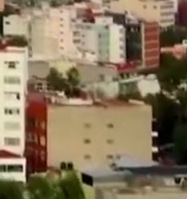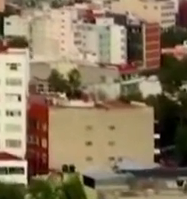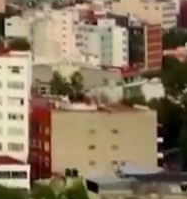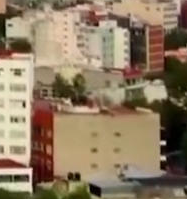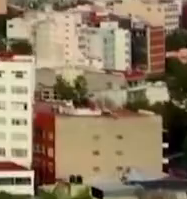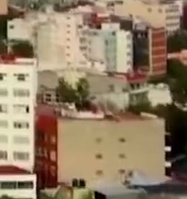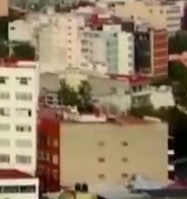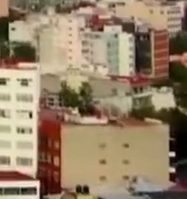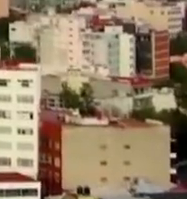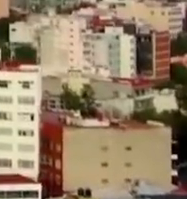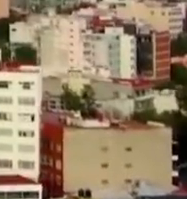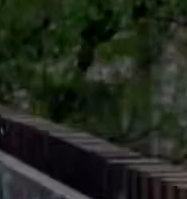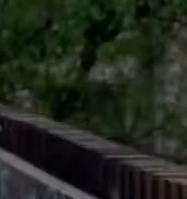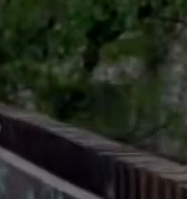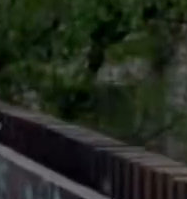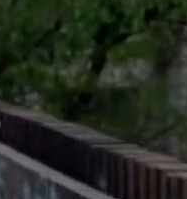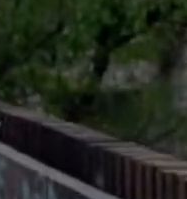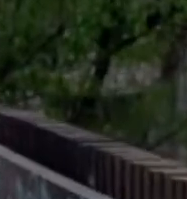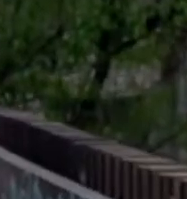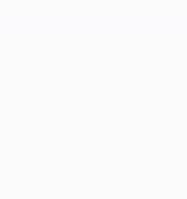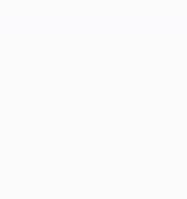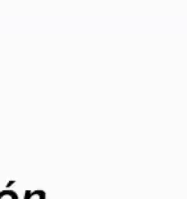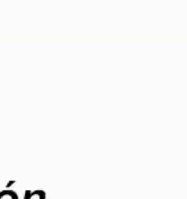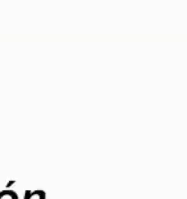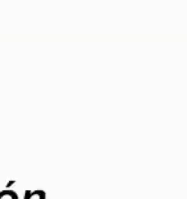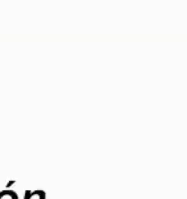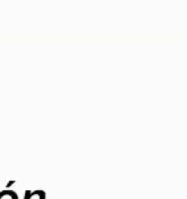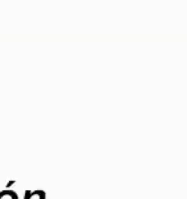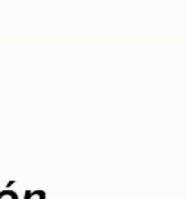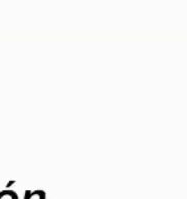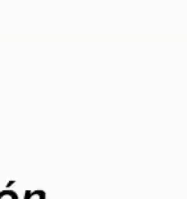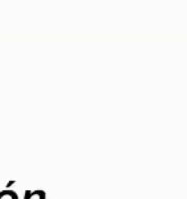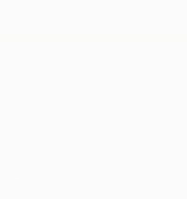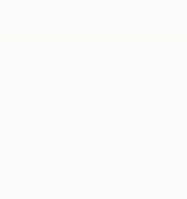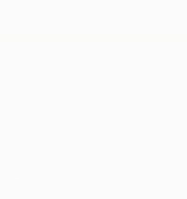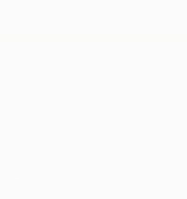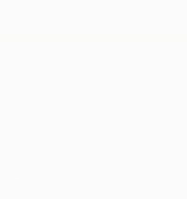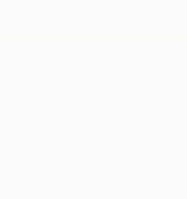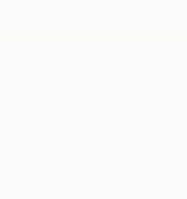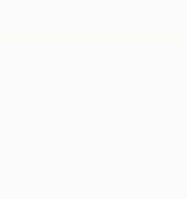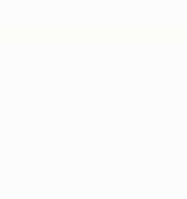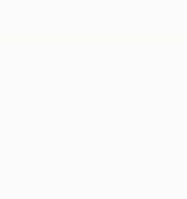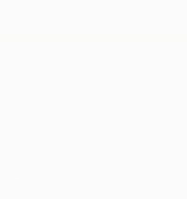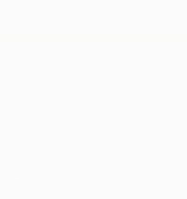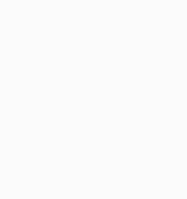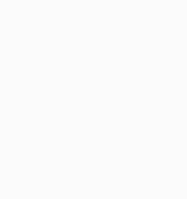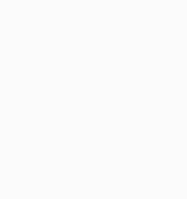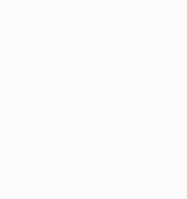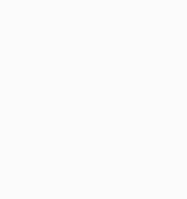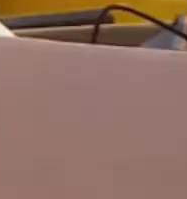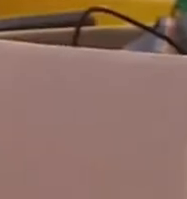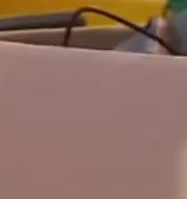o diputado federal. Acércate a nosotros. México hoy tiene una nueva opción. Partido Encuentro Solidario.